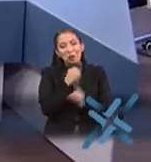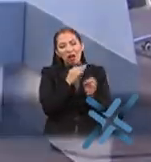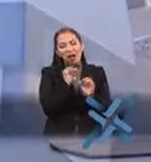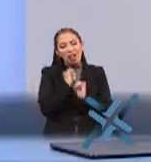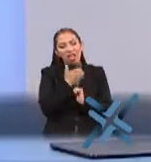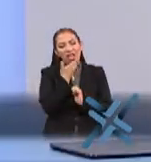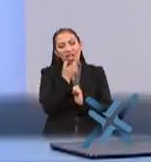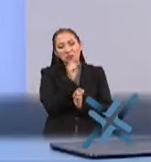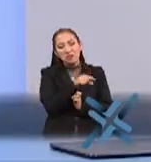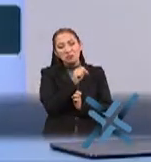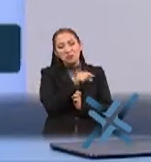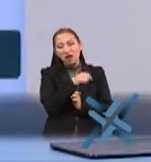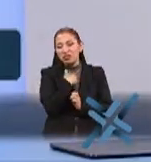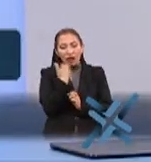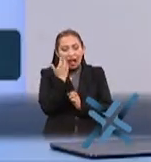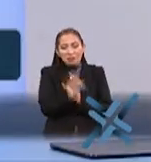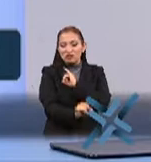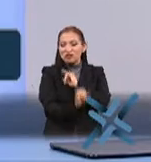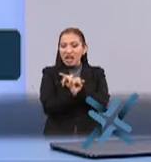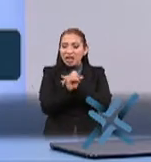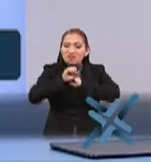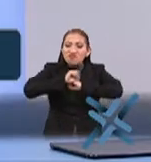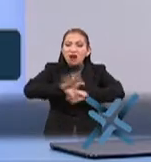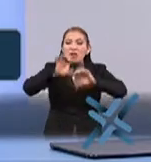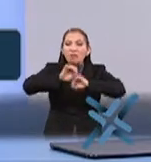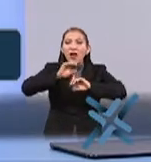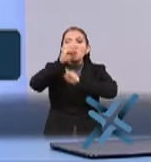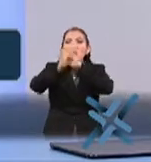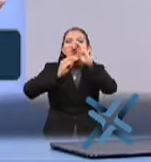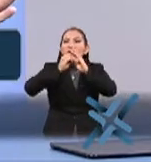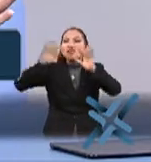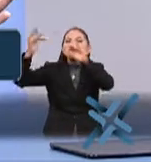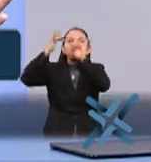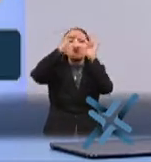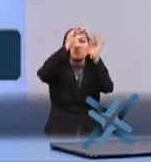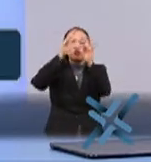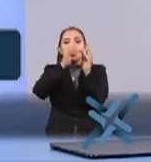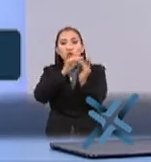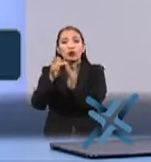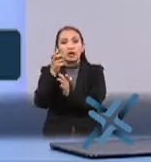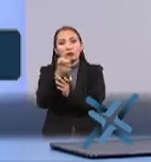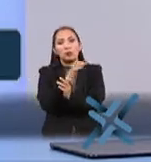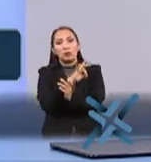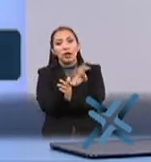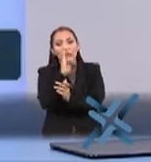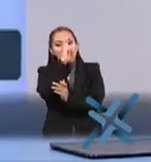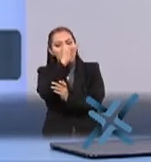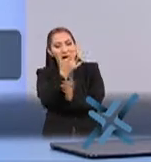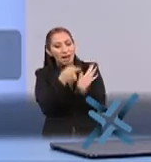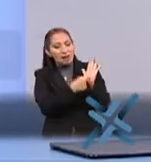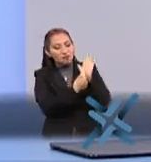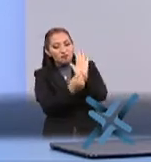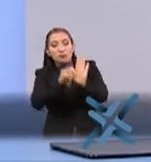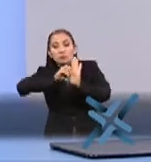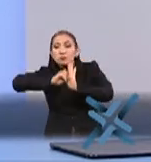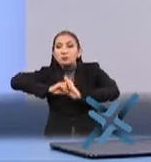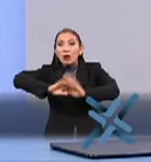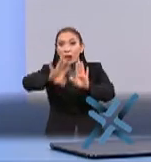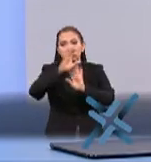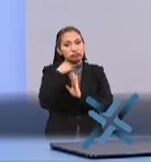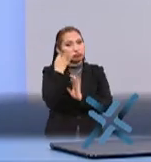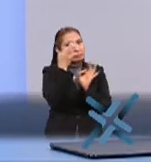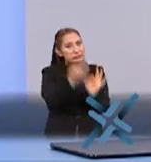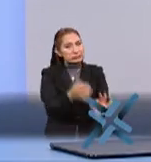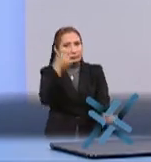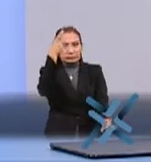tradicional a ser una agencia digital. Es una agencia global, quiere decir que con esto también se da la imagen, que es uno de los principios que